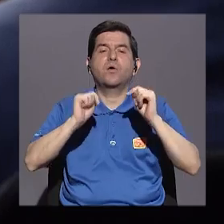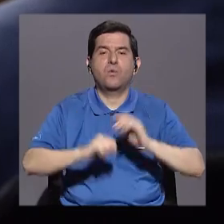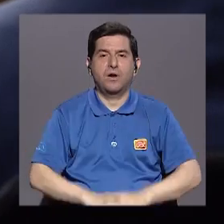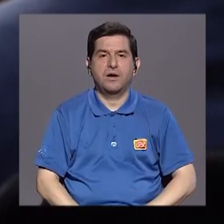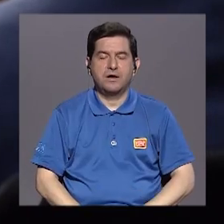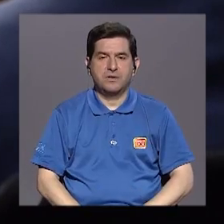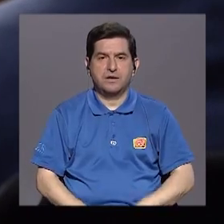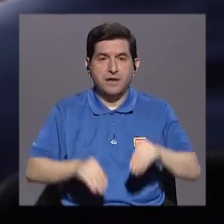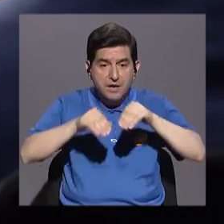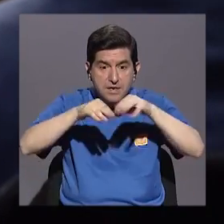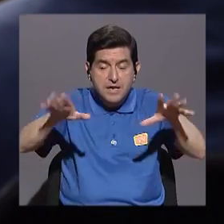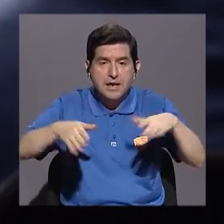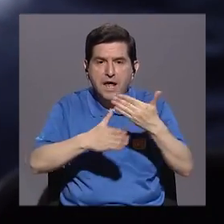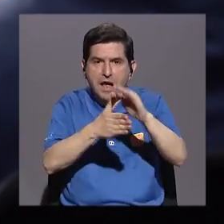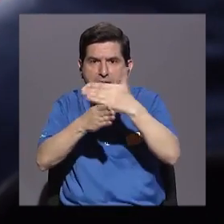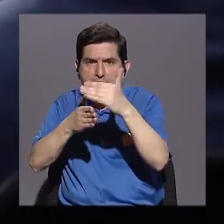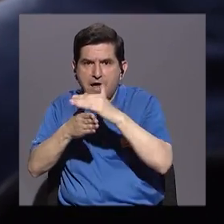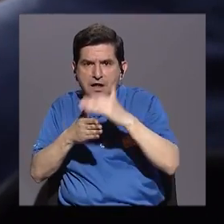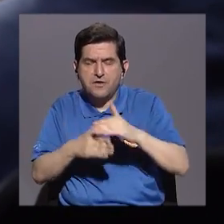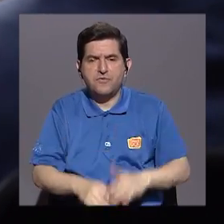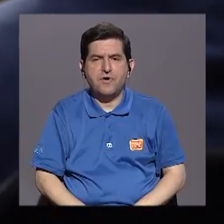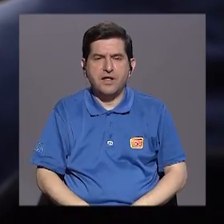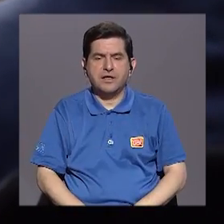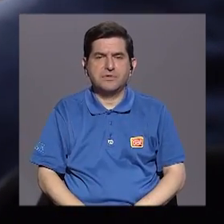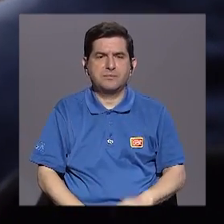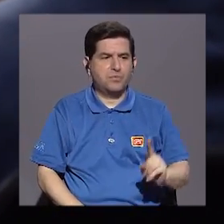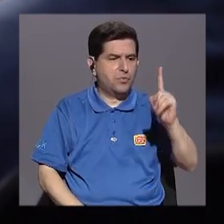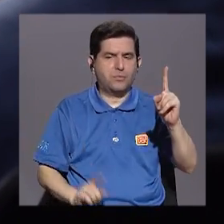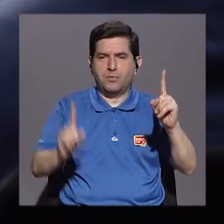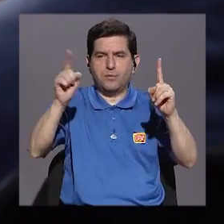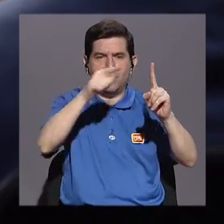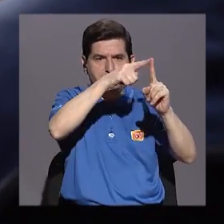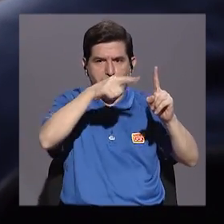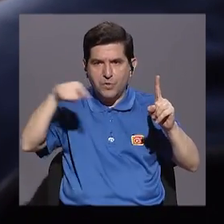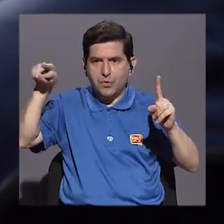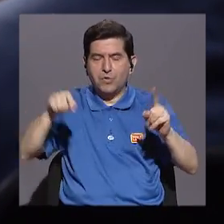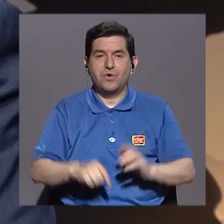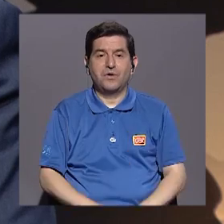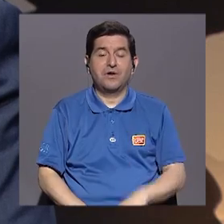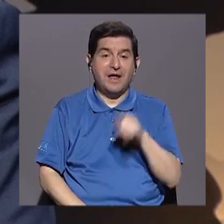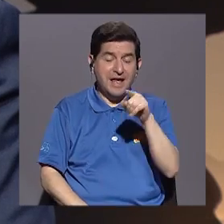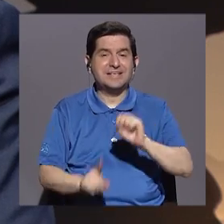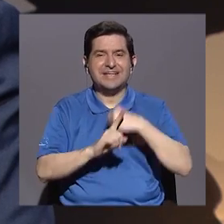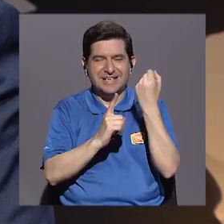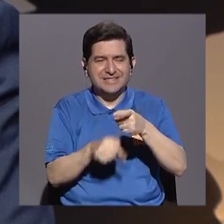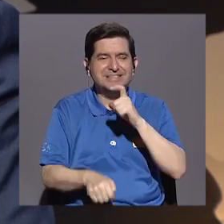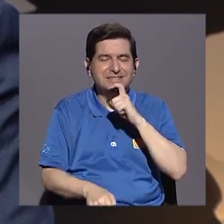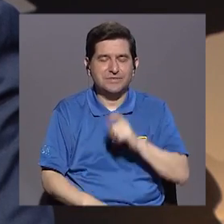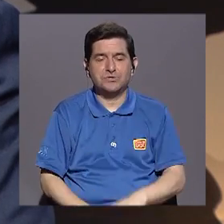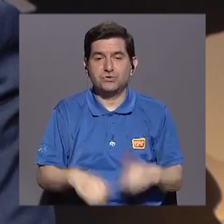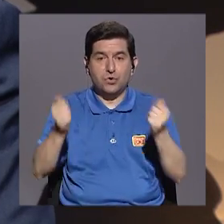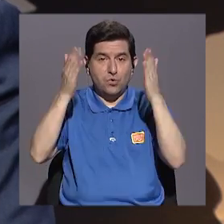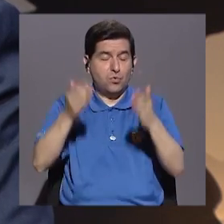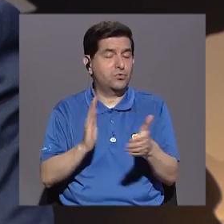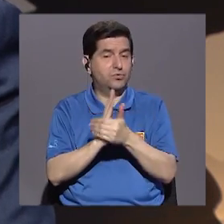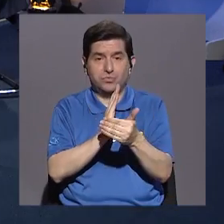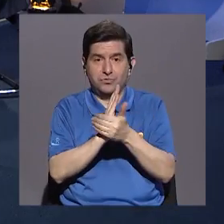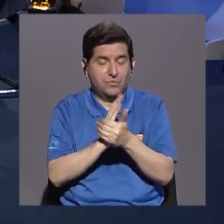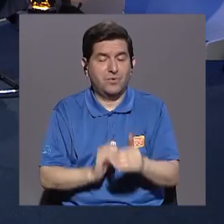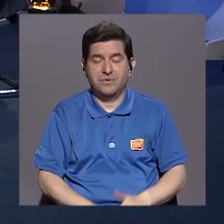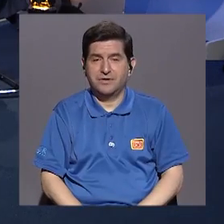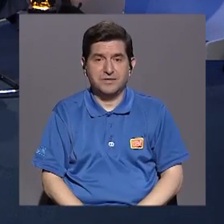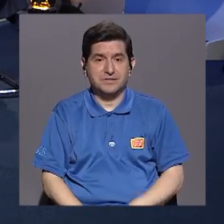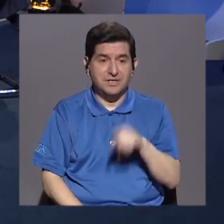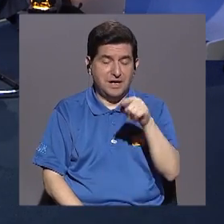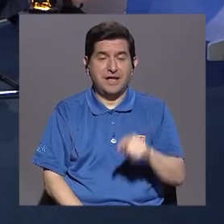y además en las redes de distribución las redes que van por los postes que llegan a nuestras casas es el derecho de los conductores que no están no están capacitados para llevar